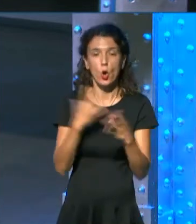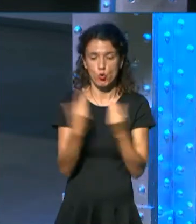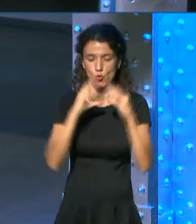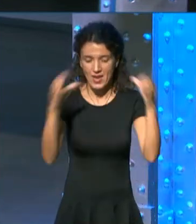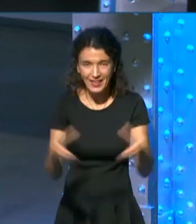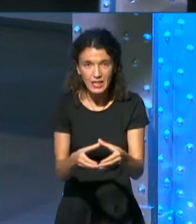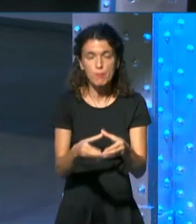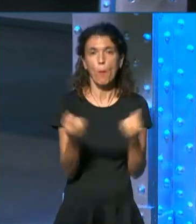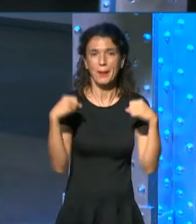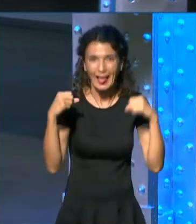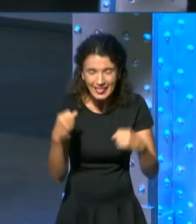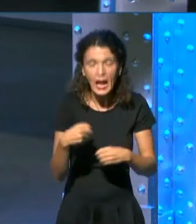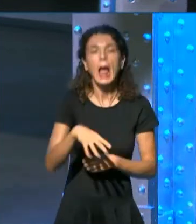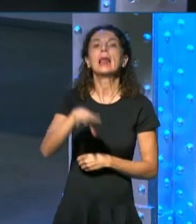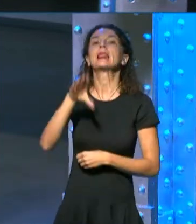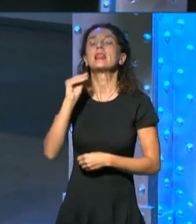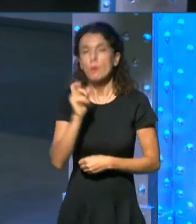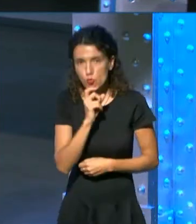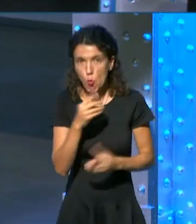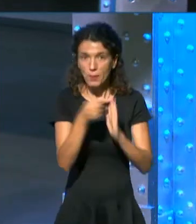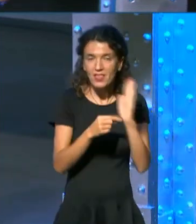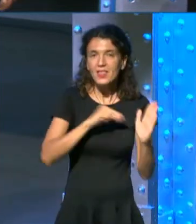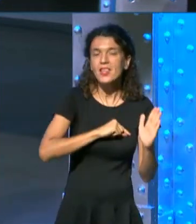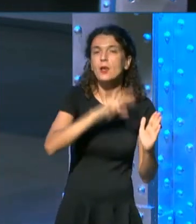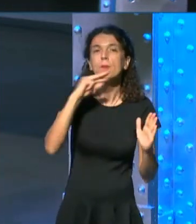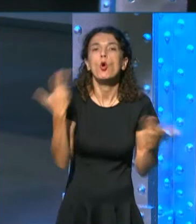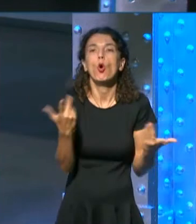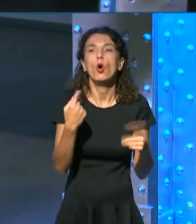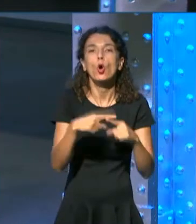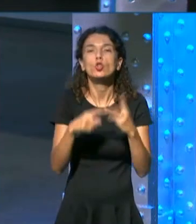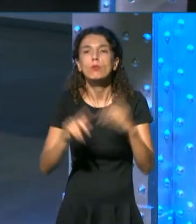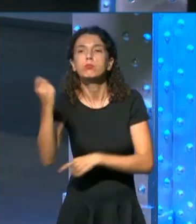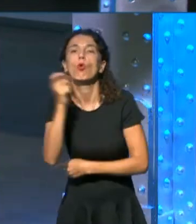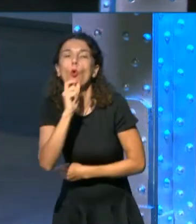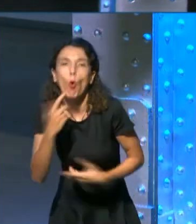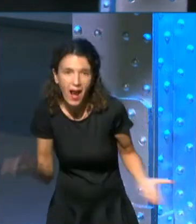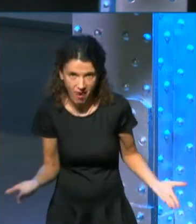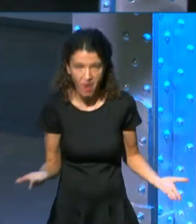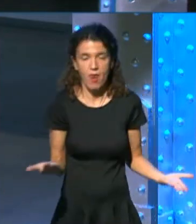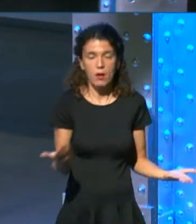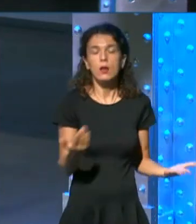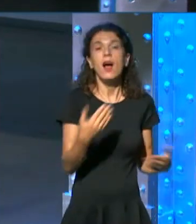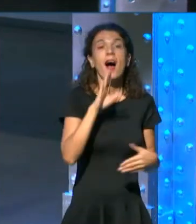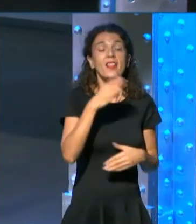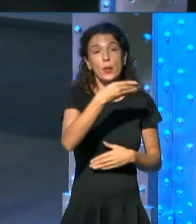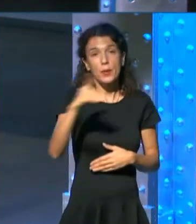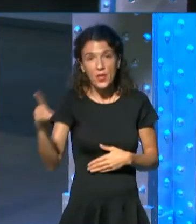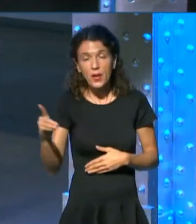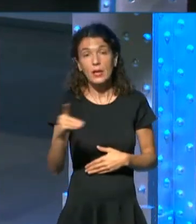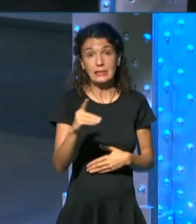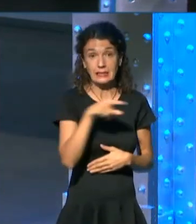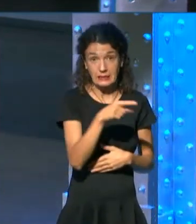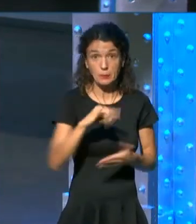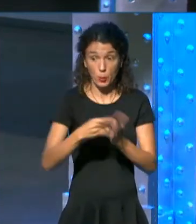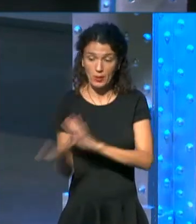como una práctica, entendimos o buscamos cuáles eran los principios, qué es lo que se quería conseguir con las distintas cosas que habíamos estado viendo de BDD, lo decidimos aplicar, por